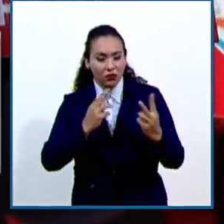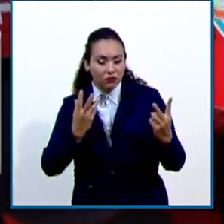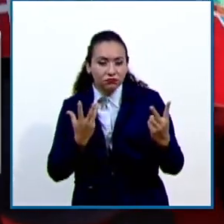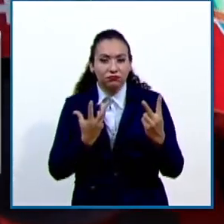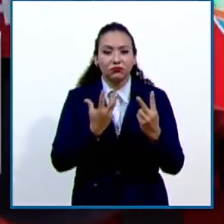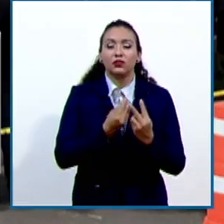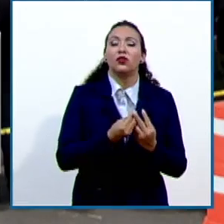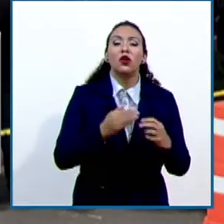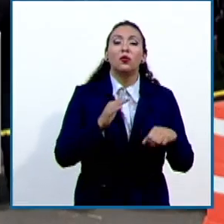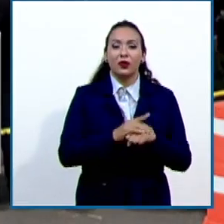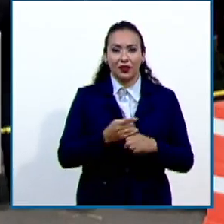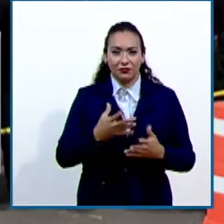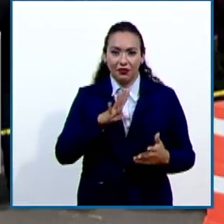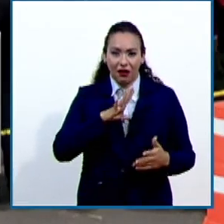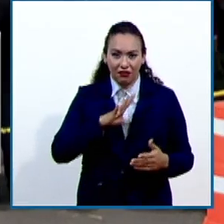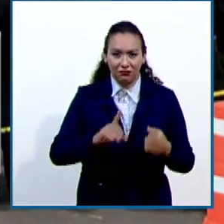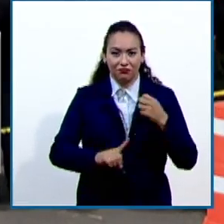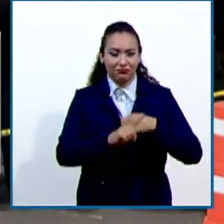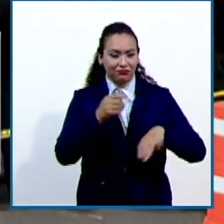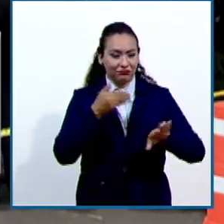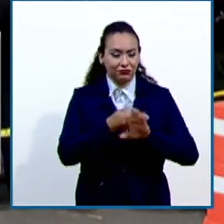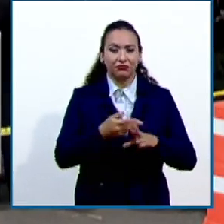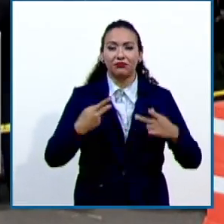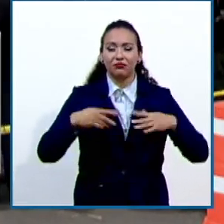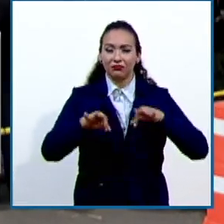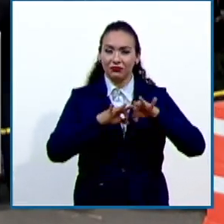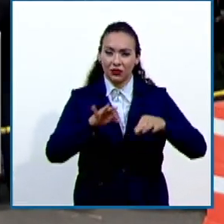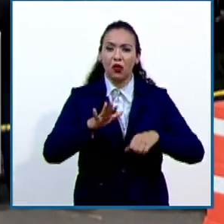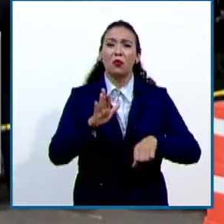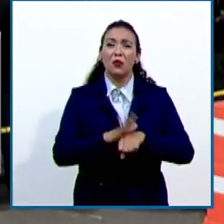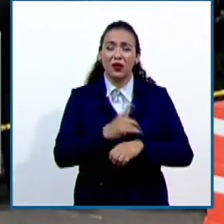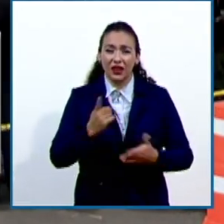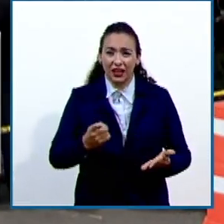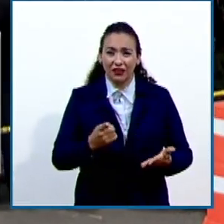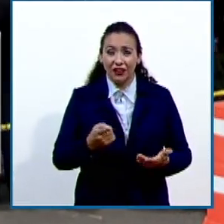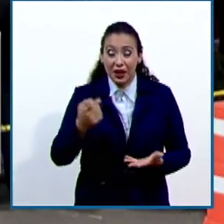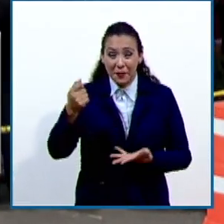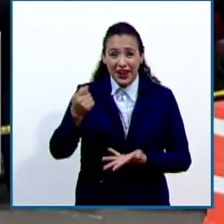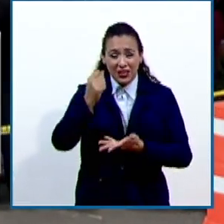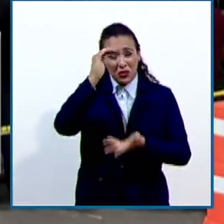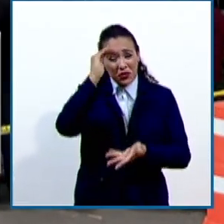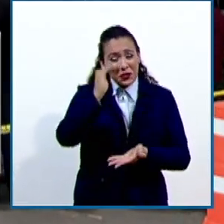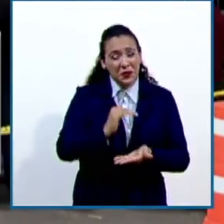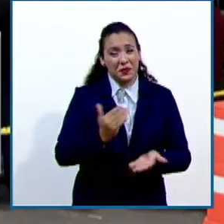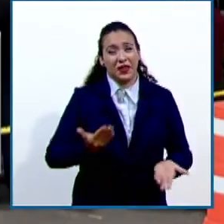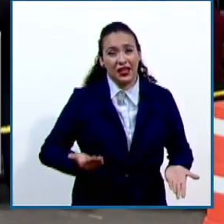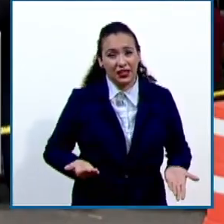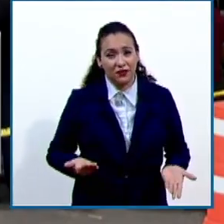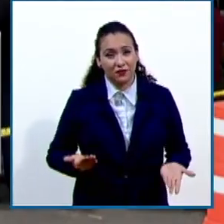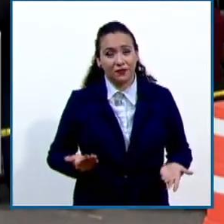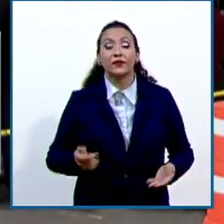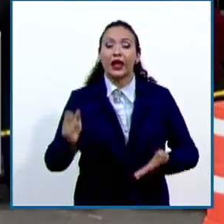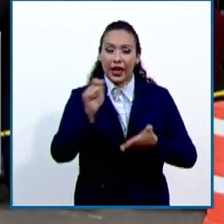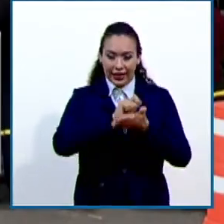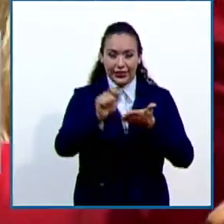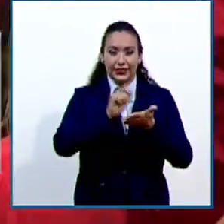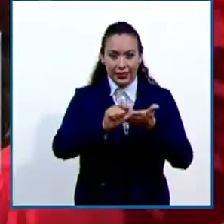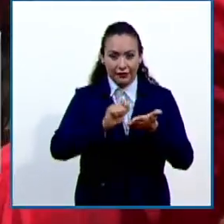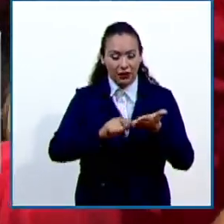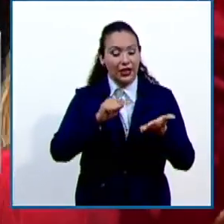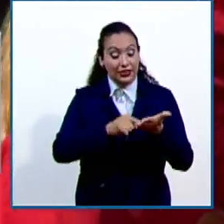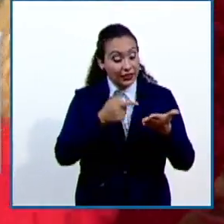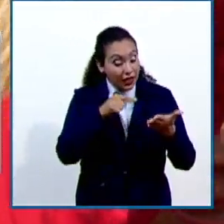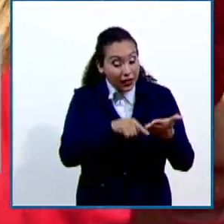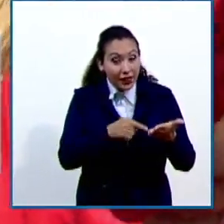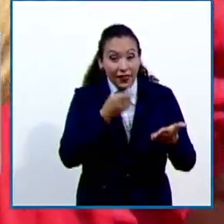a prestaciones de los trabajadores del Poder Judicial como consecuencia del recorte presupuestal. A través de un escrito solicitan a la